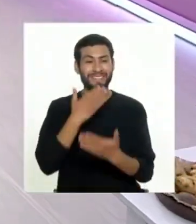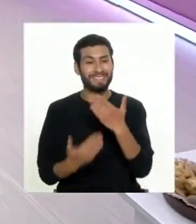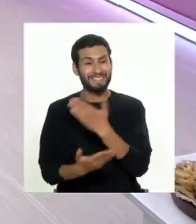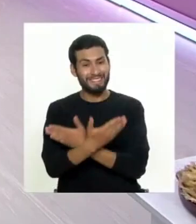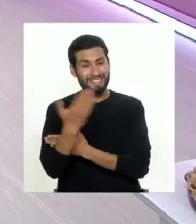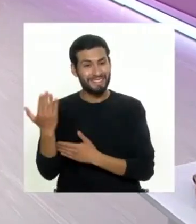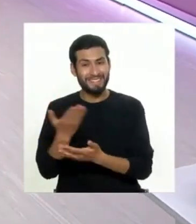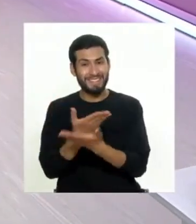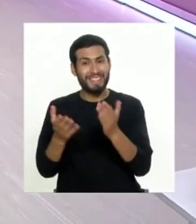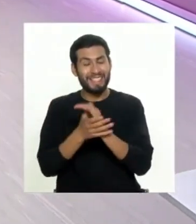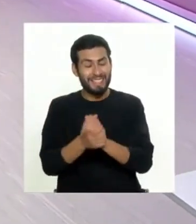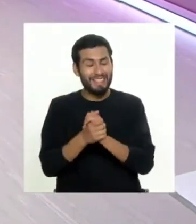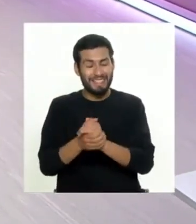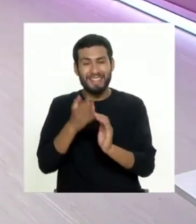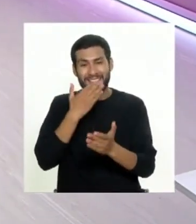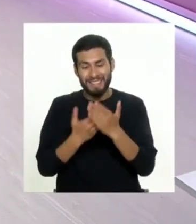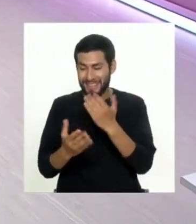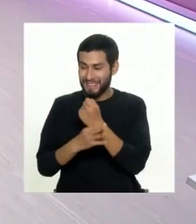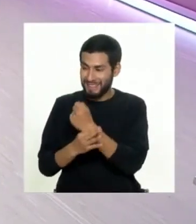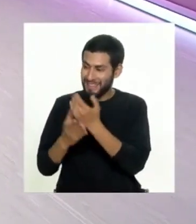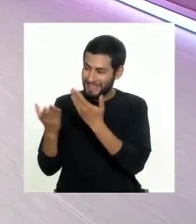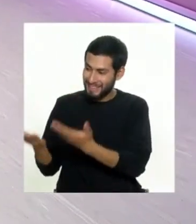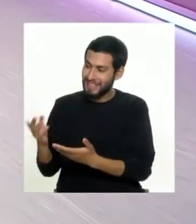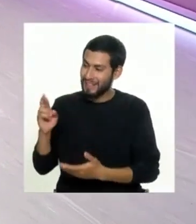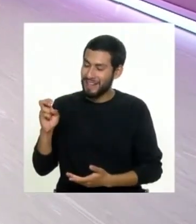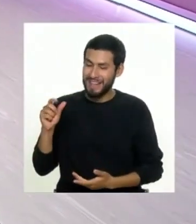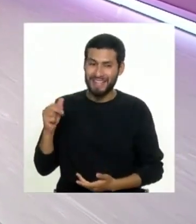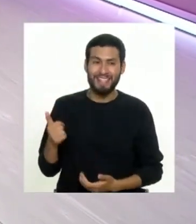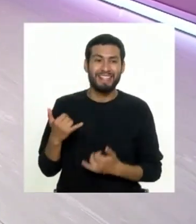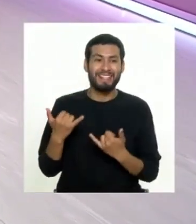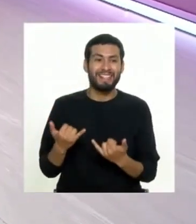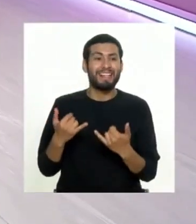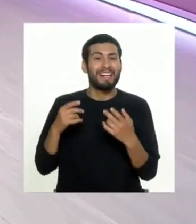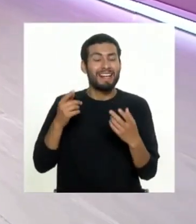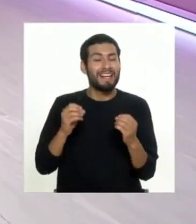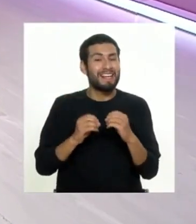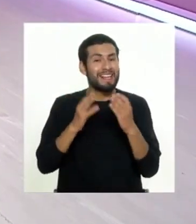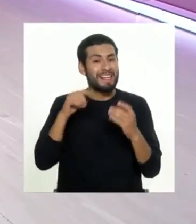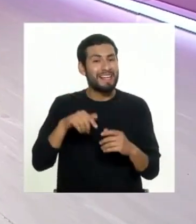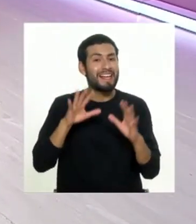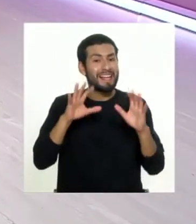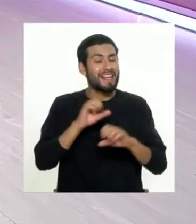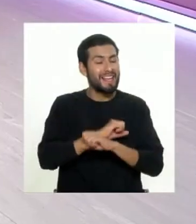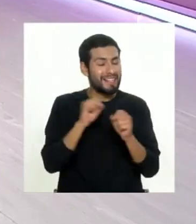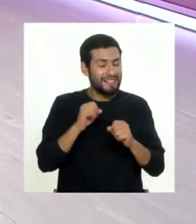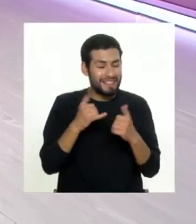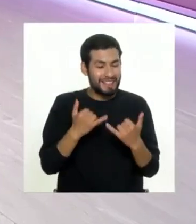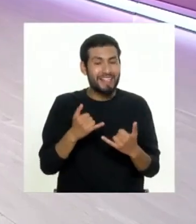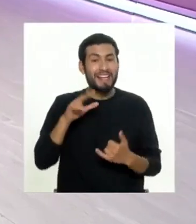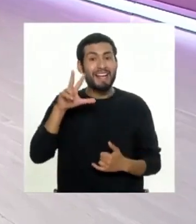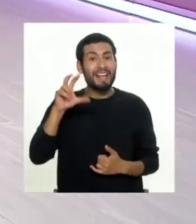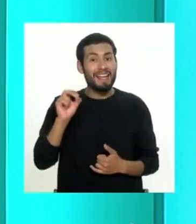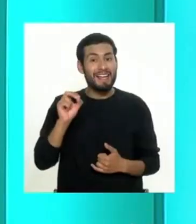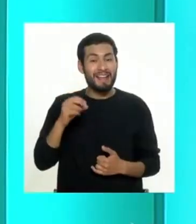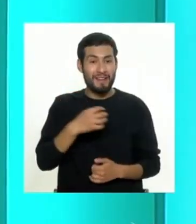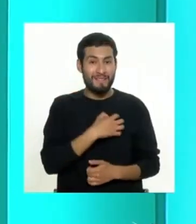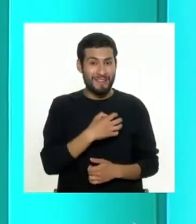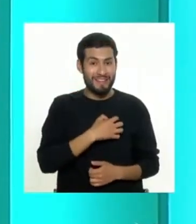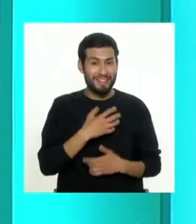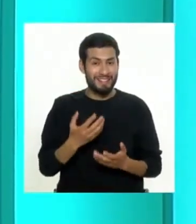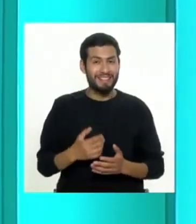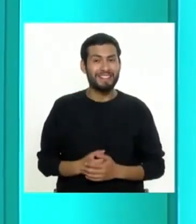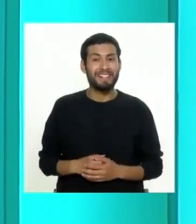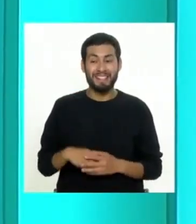buenos días, queridos amigos. Muy buenos días, doctora Roxana Cáceres. Ya son las 10 de la mañana, hoy día es 30 de mayo.